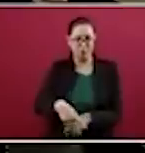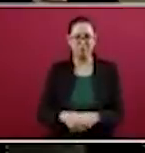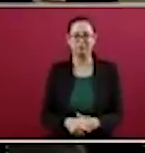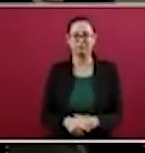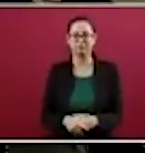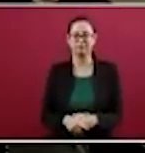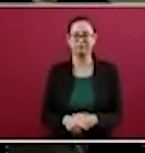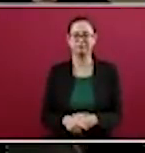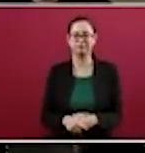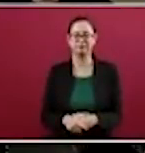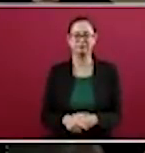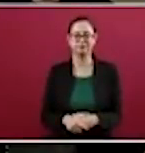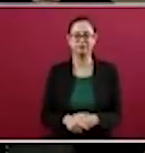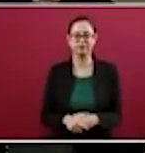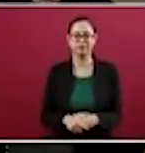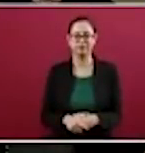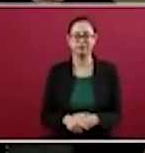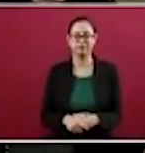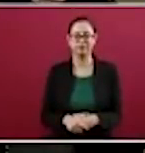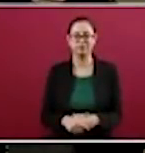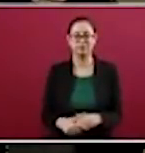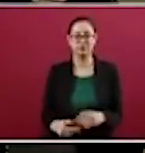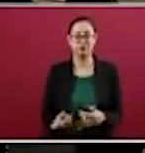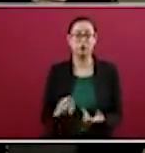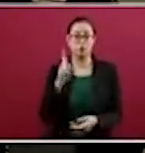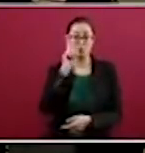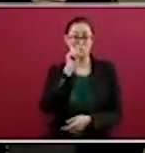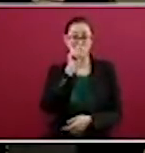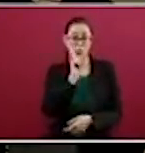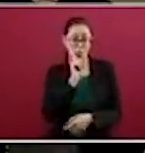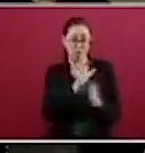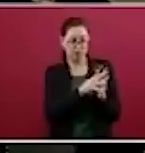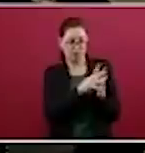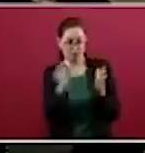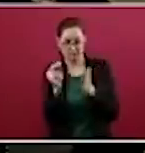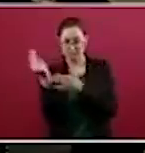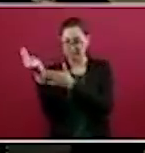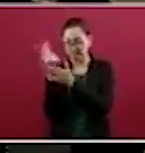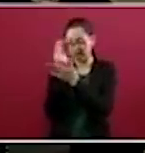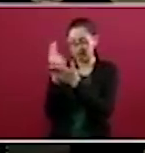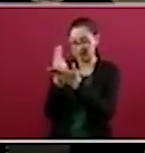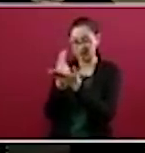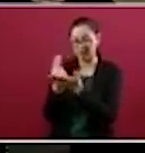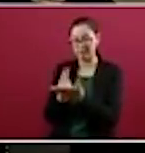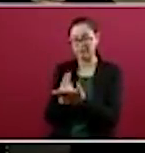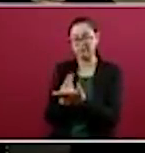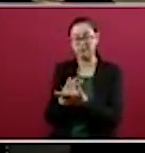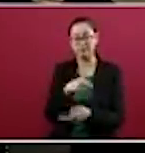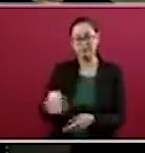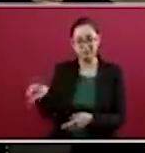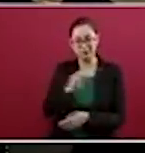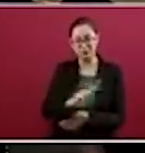Precisamente sobre la modelo y sobre este importante recuerdo para